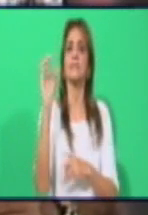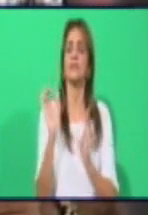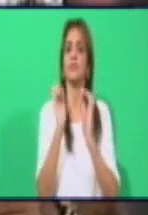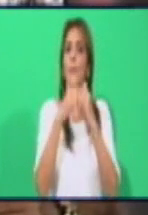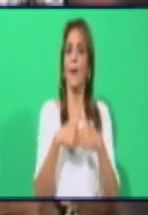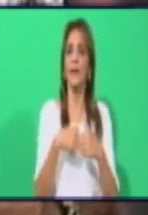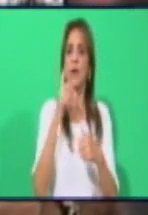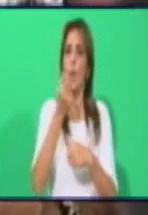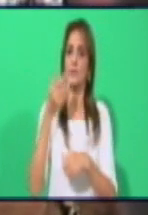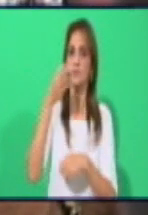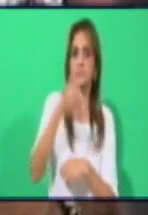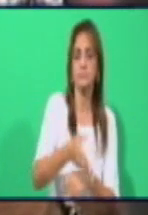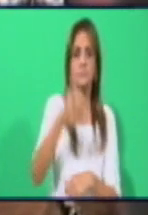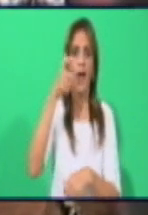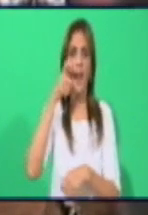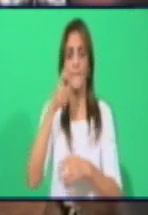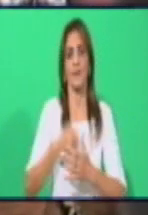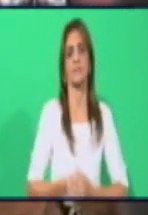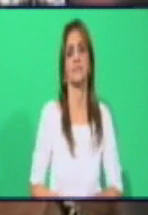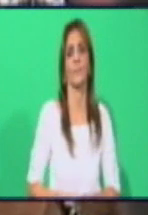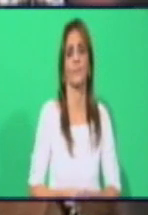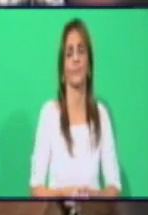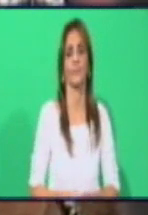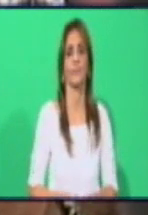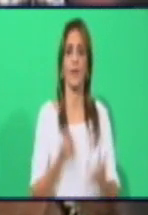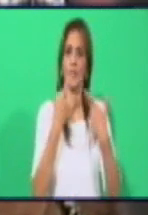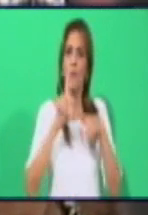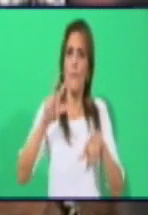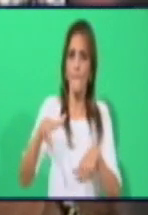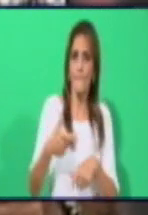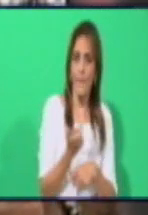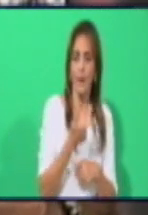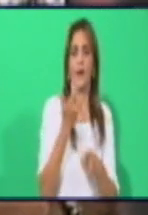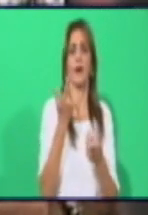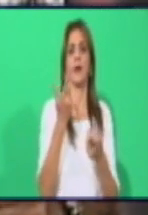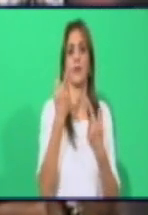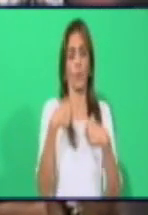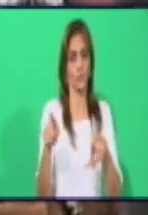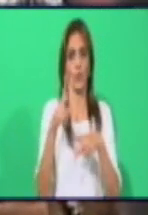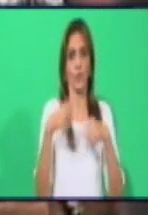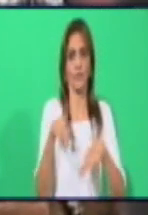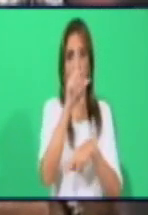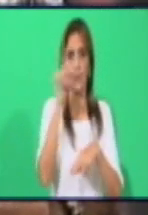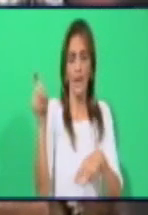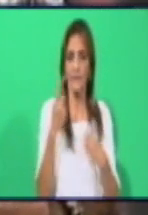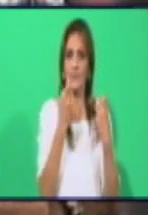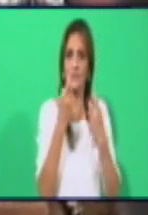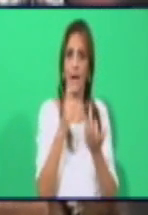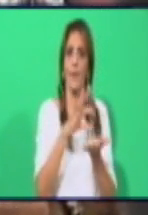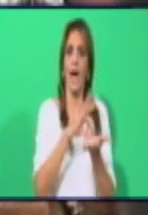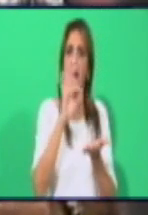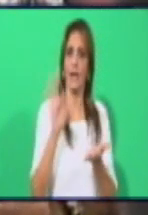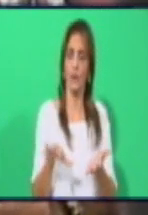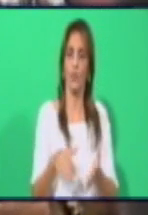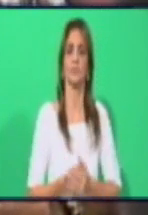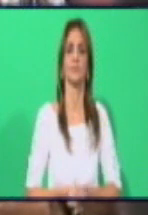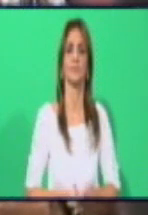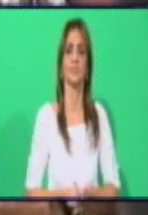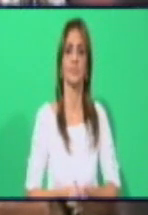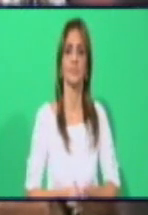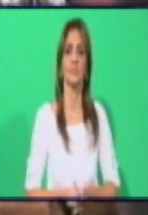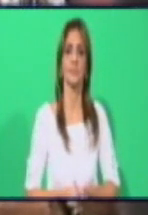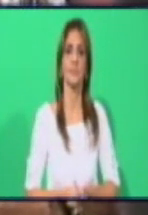inspección no pudieron mostrar. En el Daiquiri había faltante de arroz y de salsa. En la carnicería La Cadera